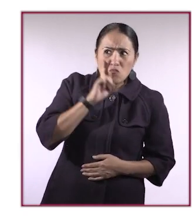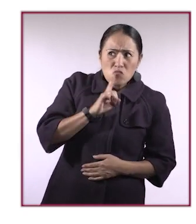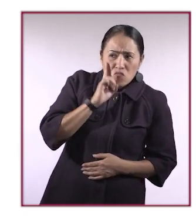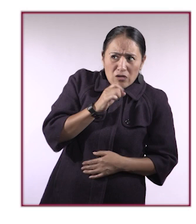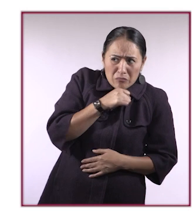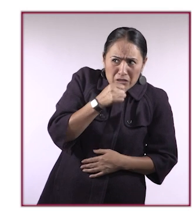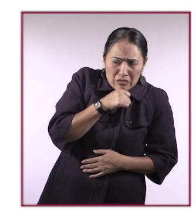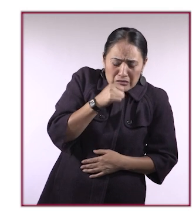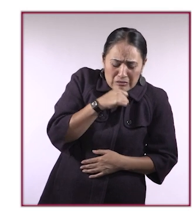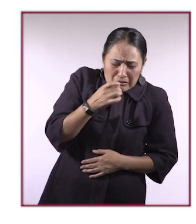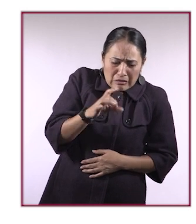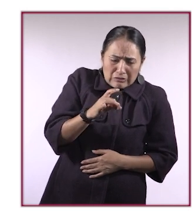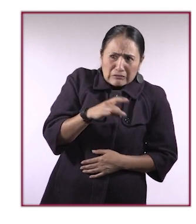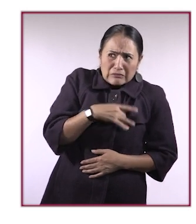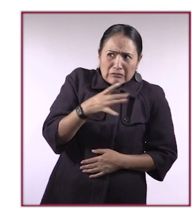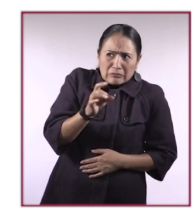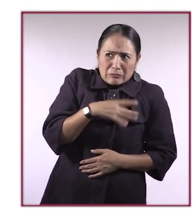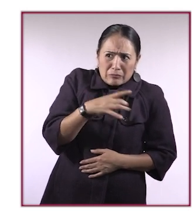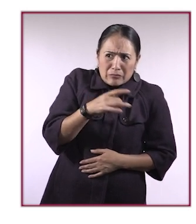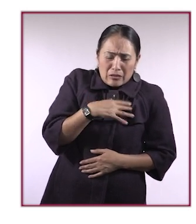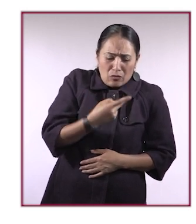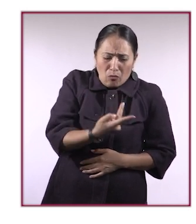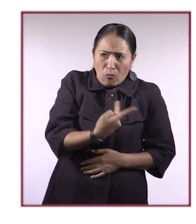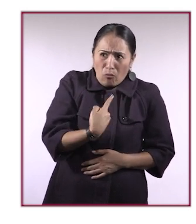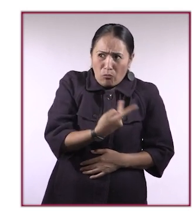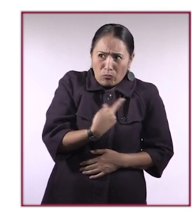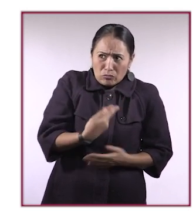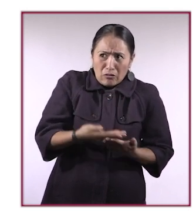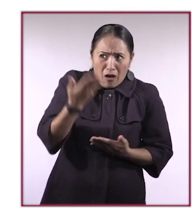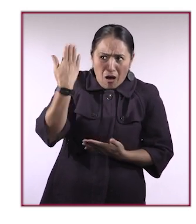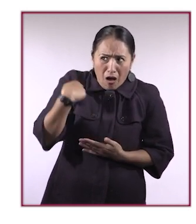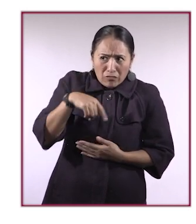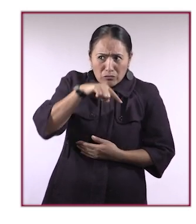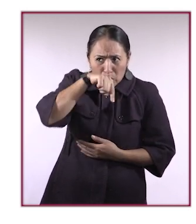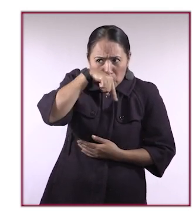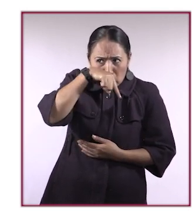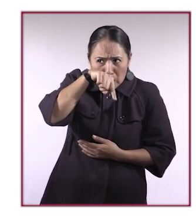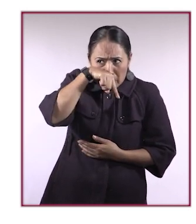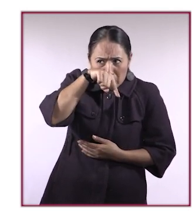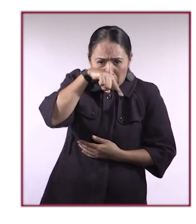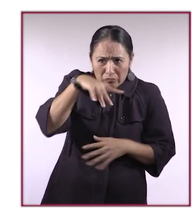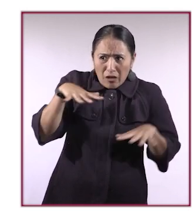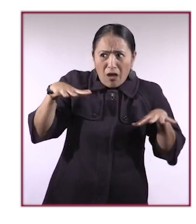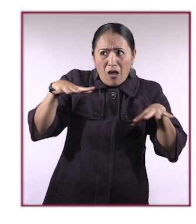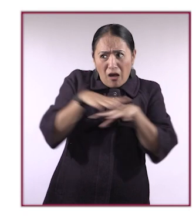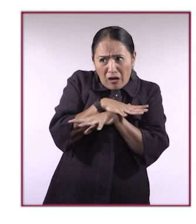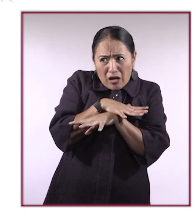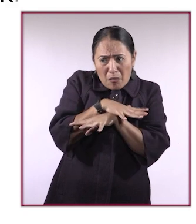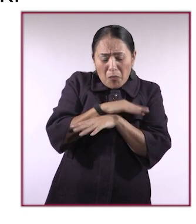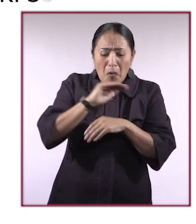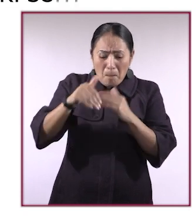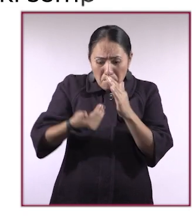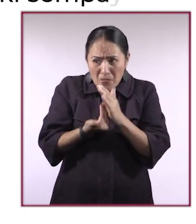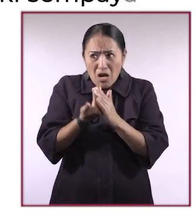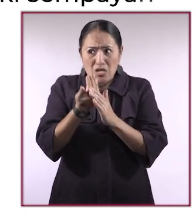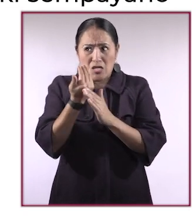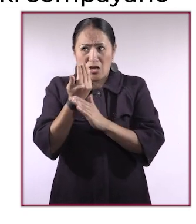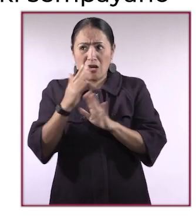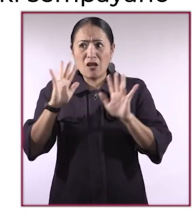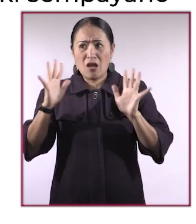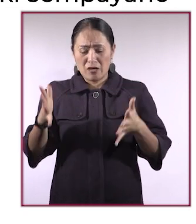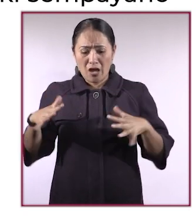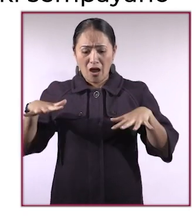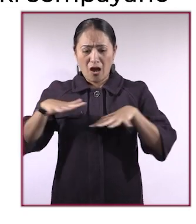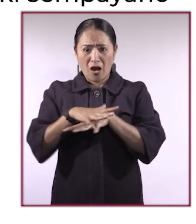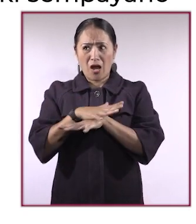Fue cuando la viejecita, llena de miedo, respondió que eran ellos los guajolotes que había encontrado, pero como ya había